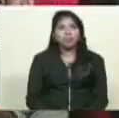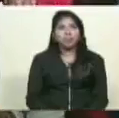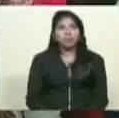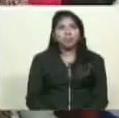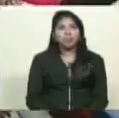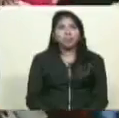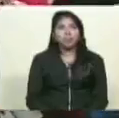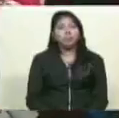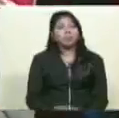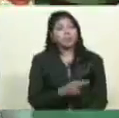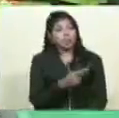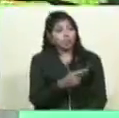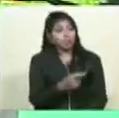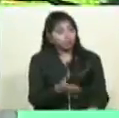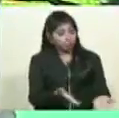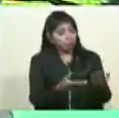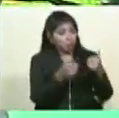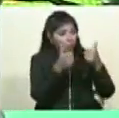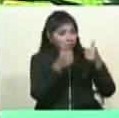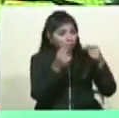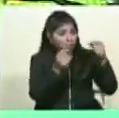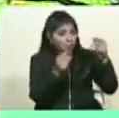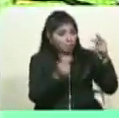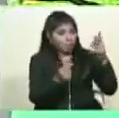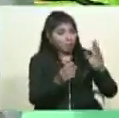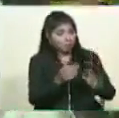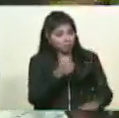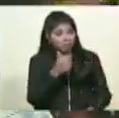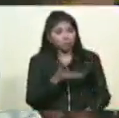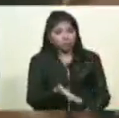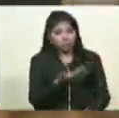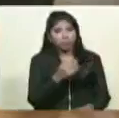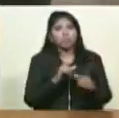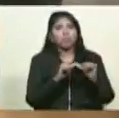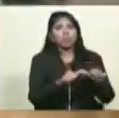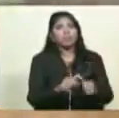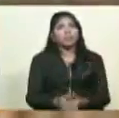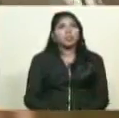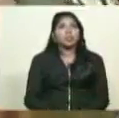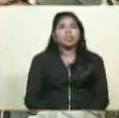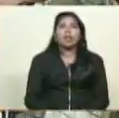Richard, va bien, Richard. Señor presidente, para culminar con la intervención,